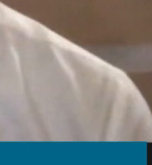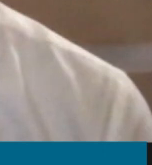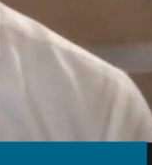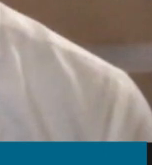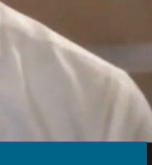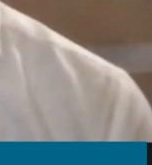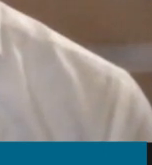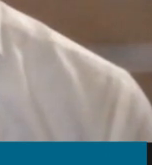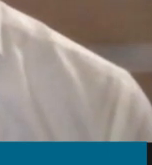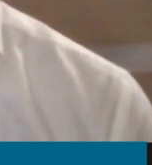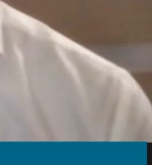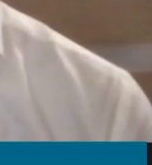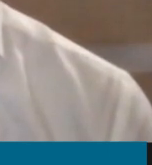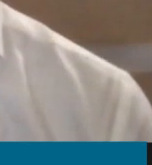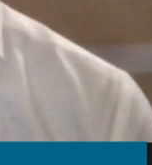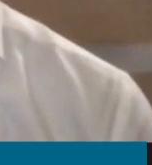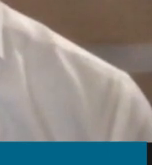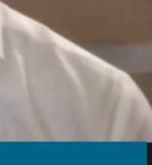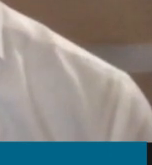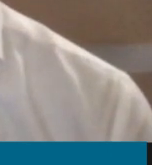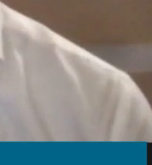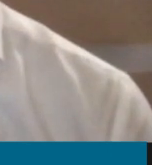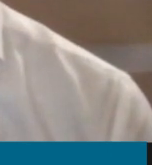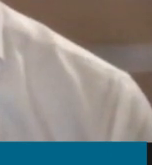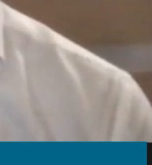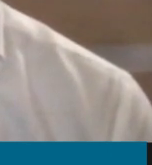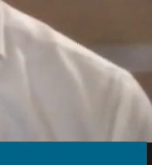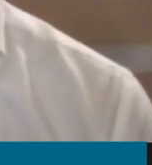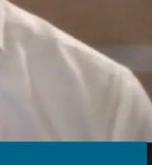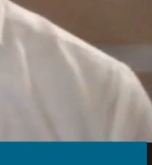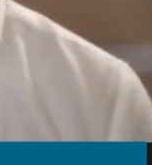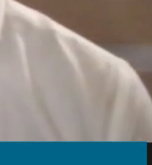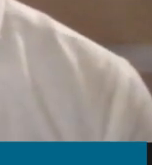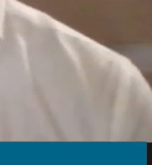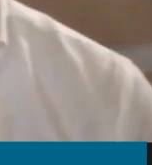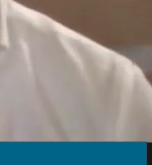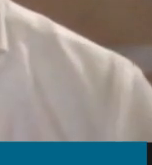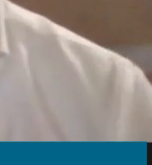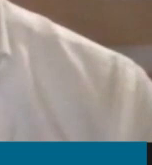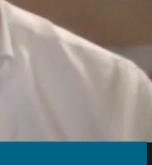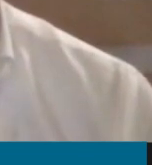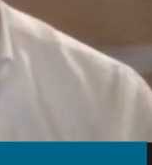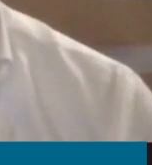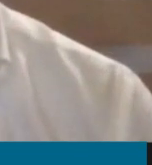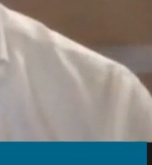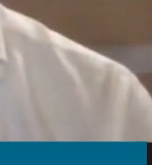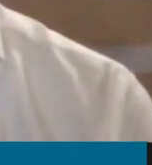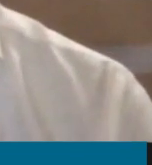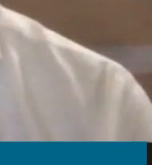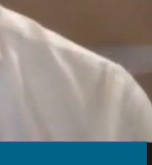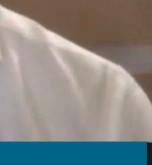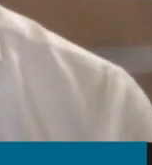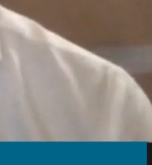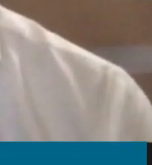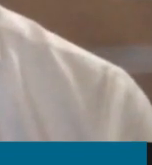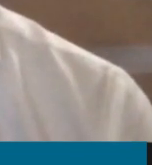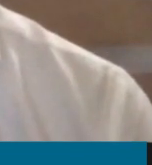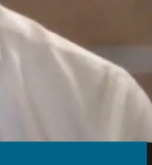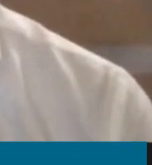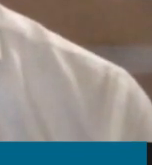amén de aquello que está sucediendo en la coyuntura desde el 22 de octubre acá en Santa Cruz? ¿Cómo se